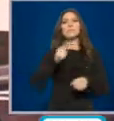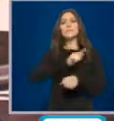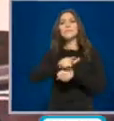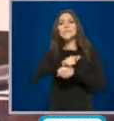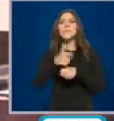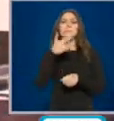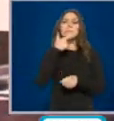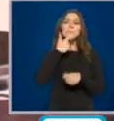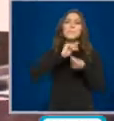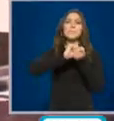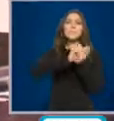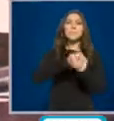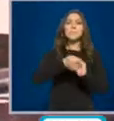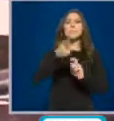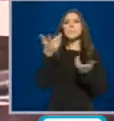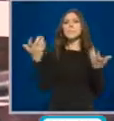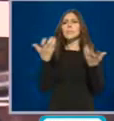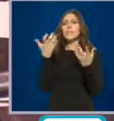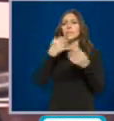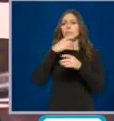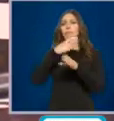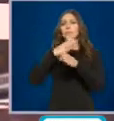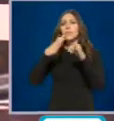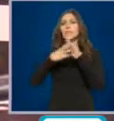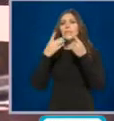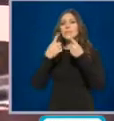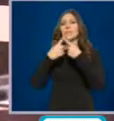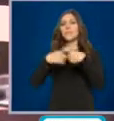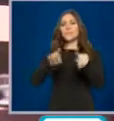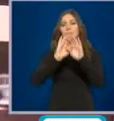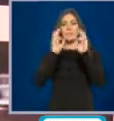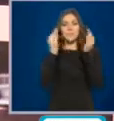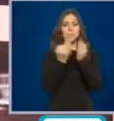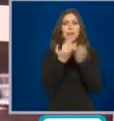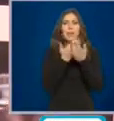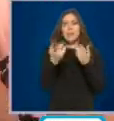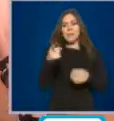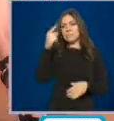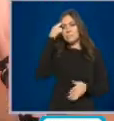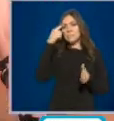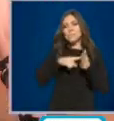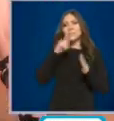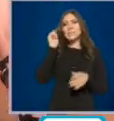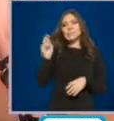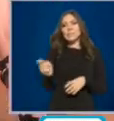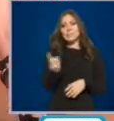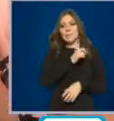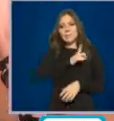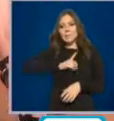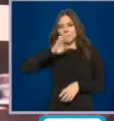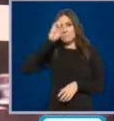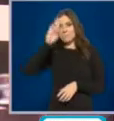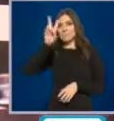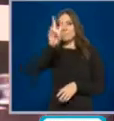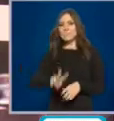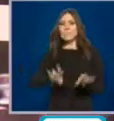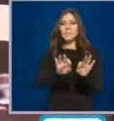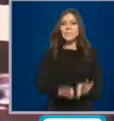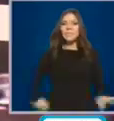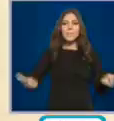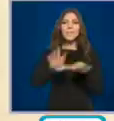cosas o hacen las cosas de una manera diferente. Y yo creo que es importantísimo que se respeten y que tengan también pues sus lugares de